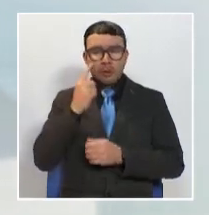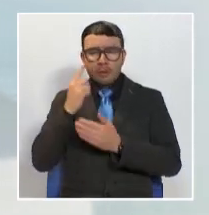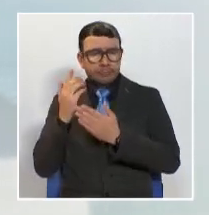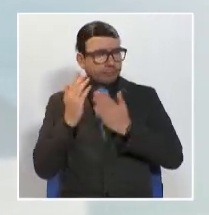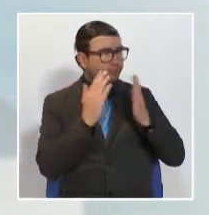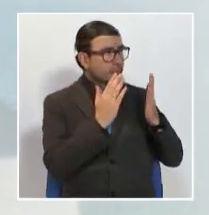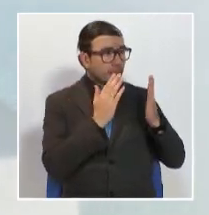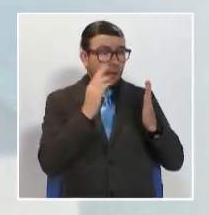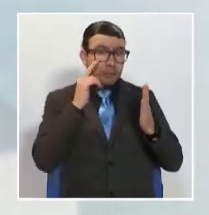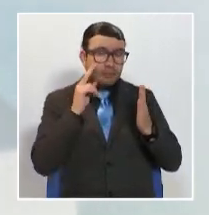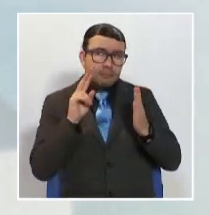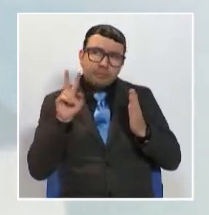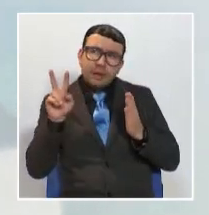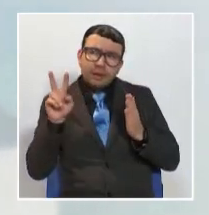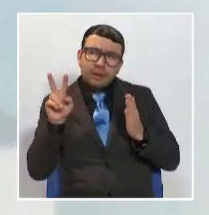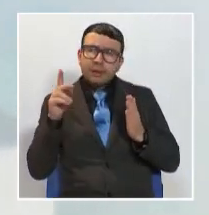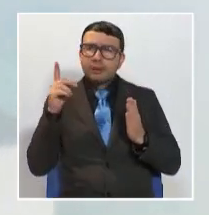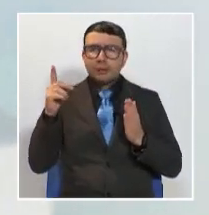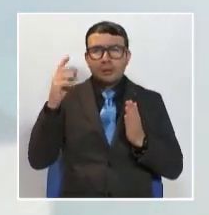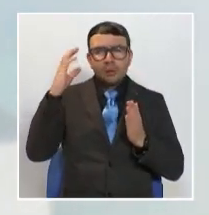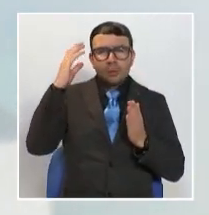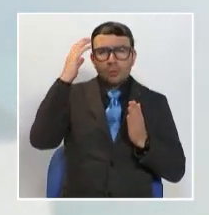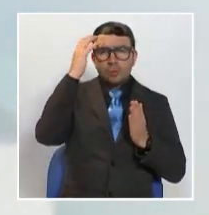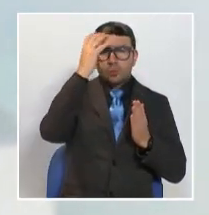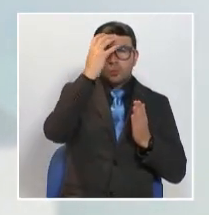ladito, unas pues